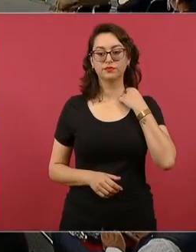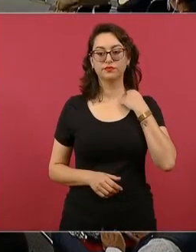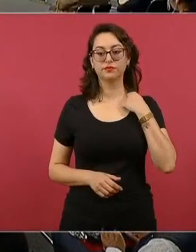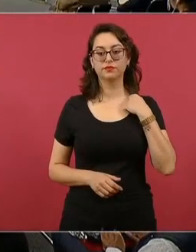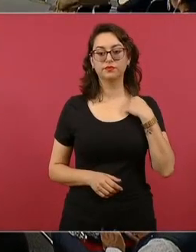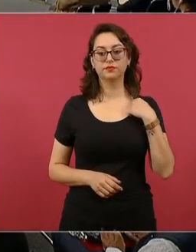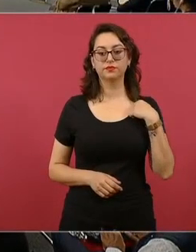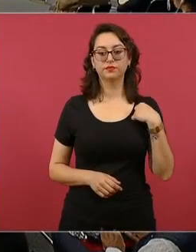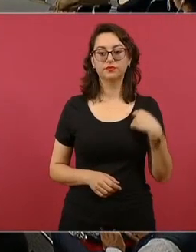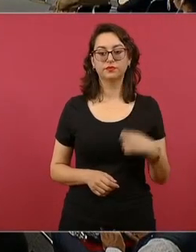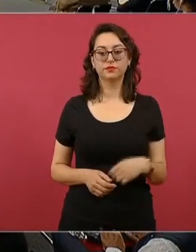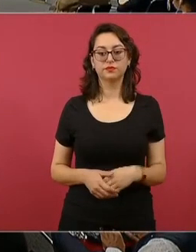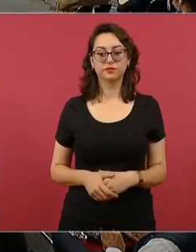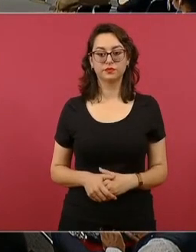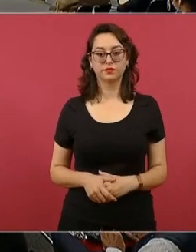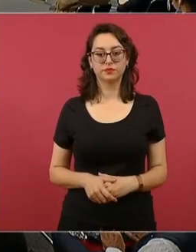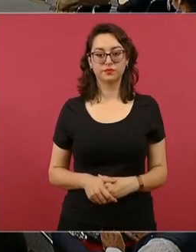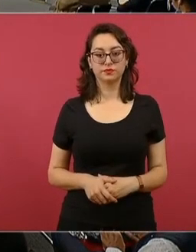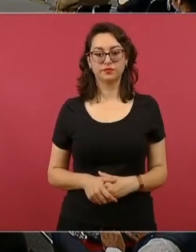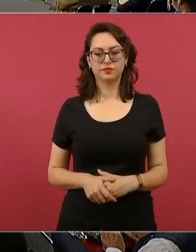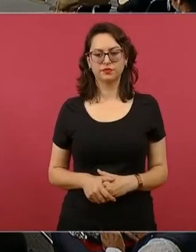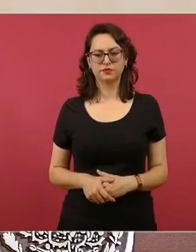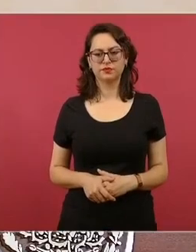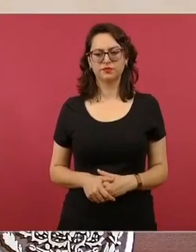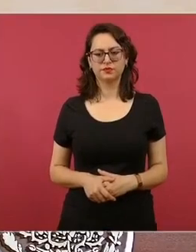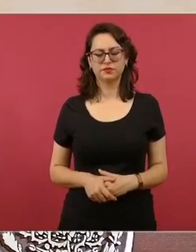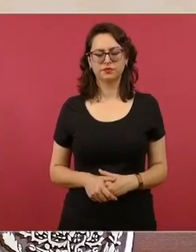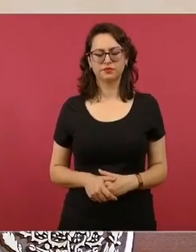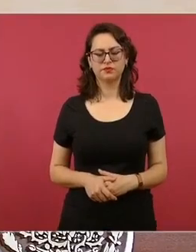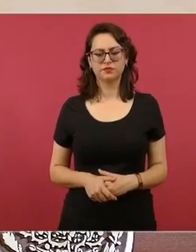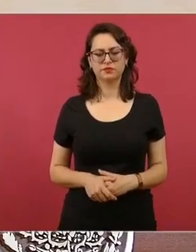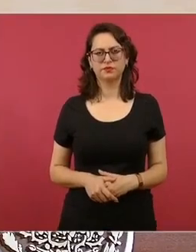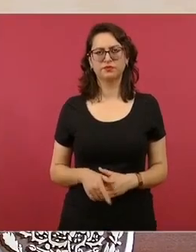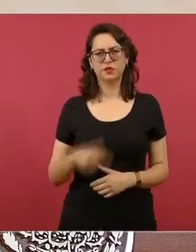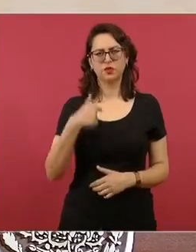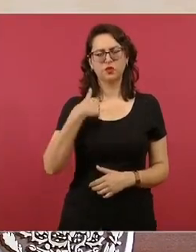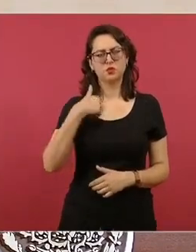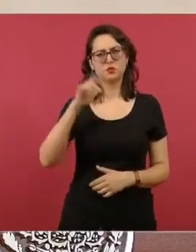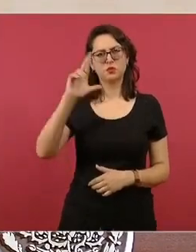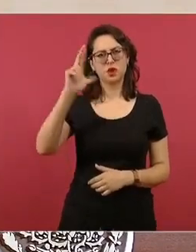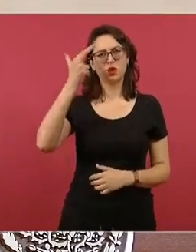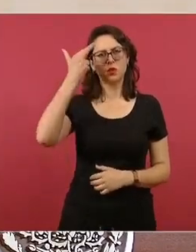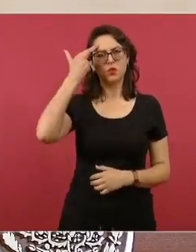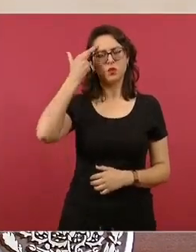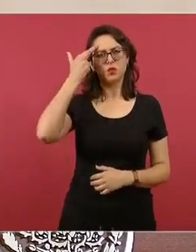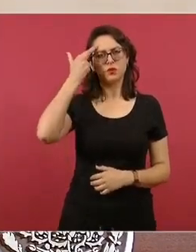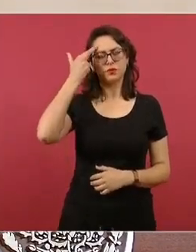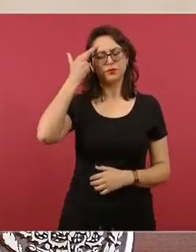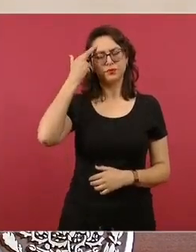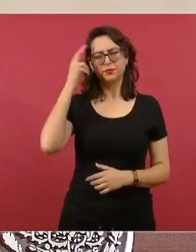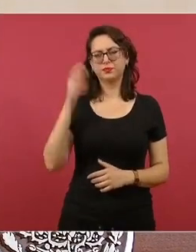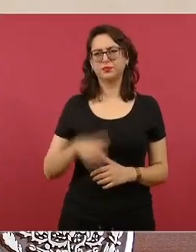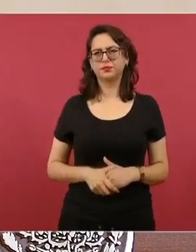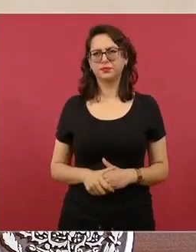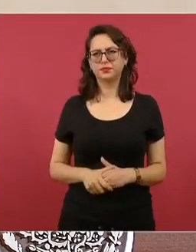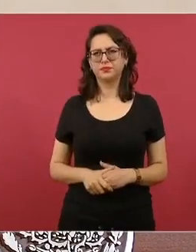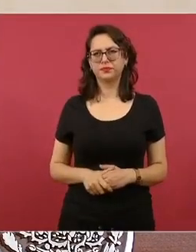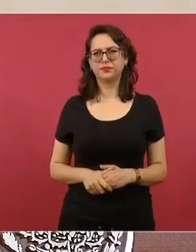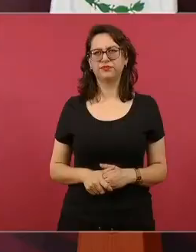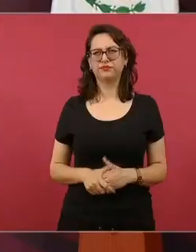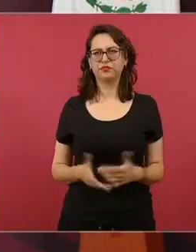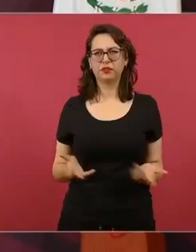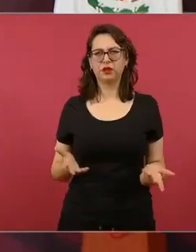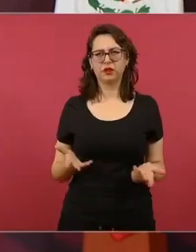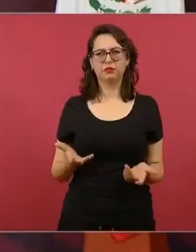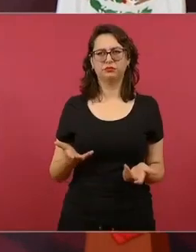No me acuerdo muy bien. Les voy a comentar que cuando hice campaña en la